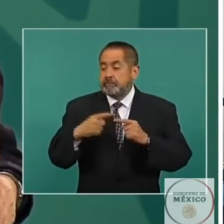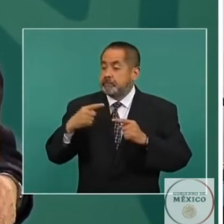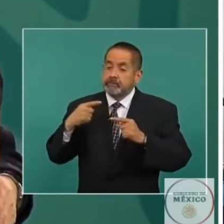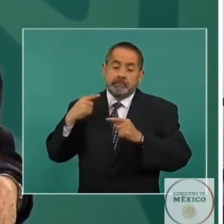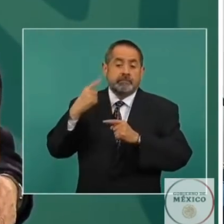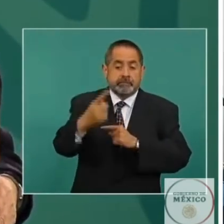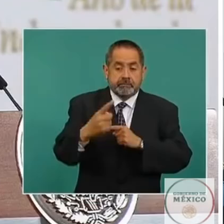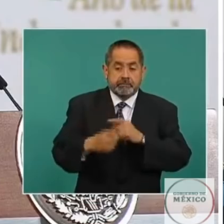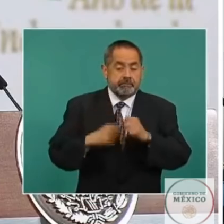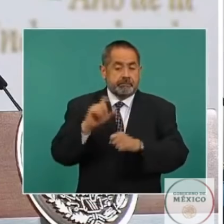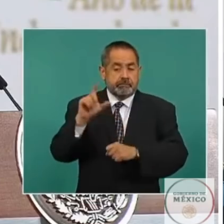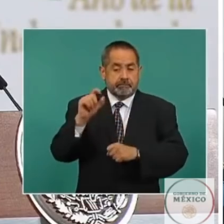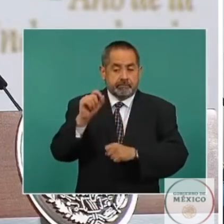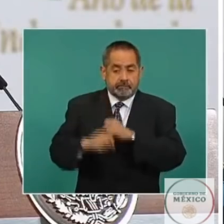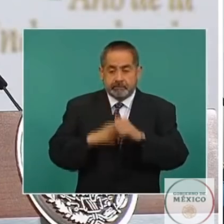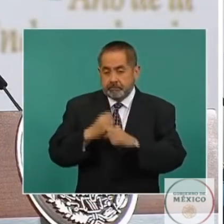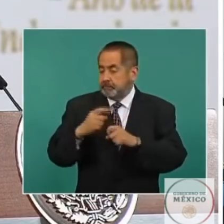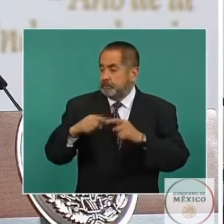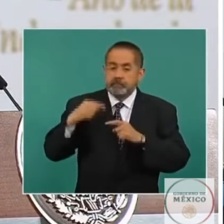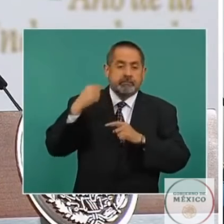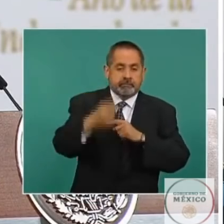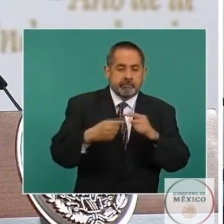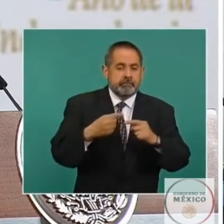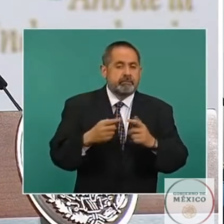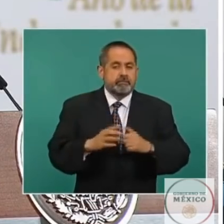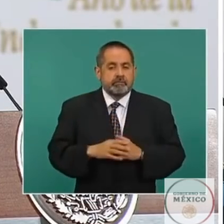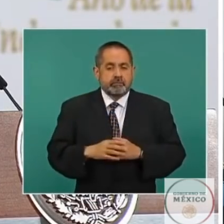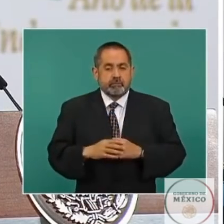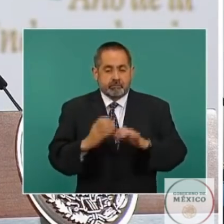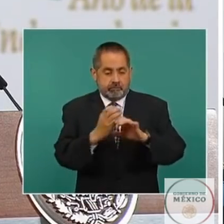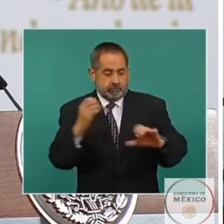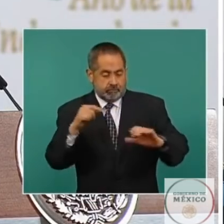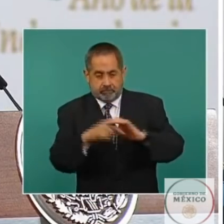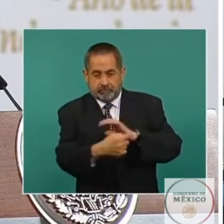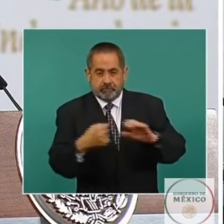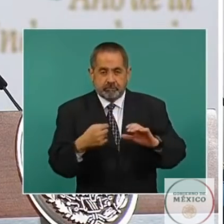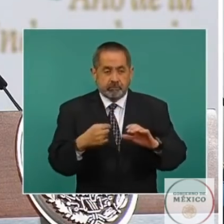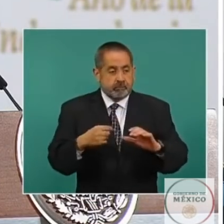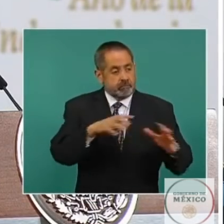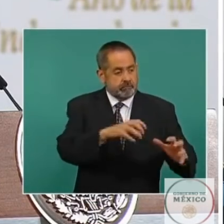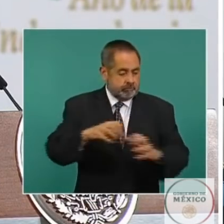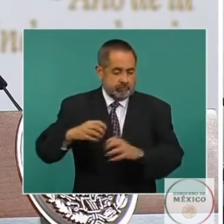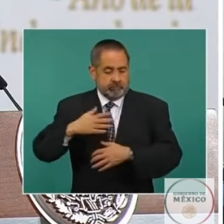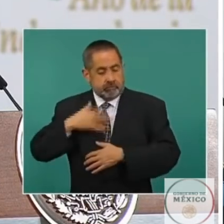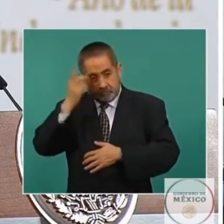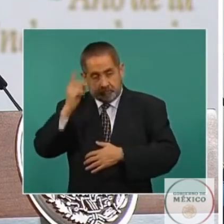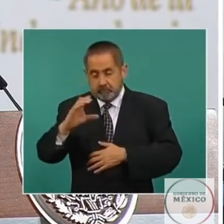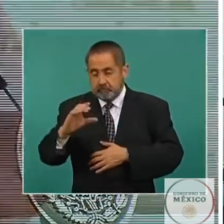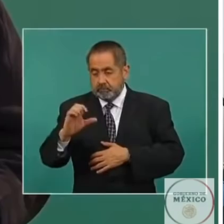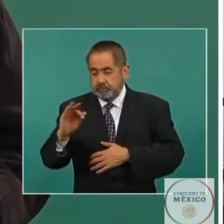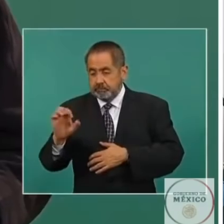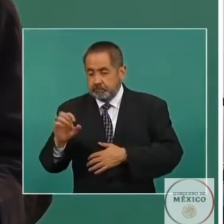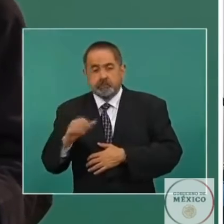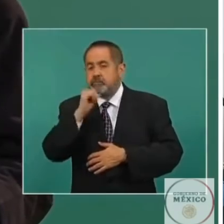que favorecía a esa empresa española que ya está acostumbrado a sobornar a